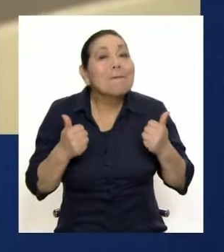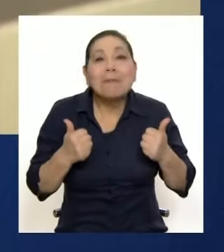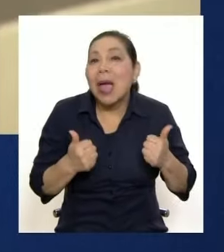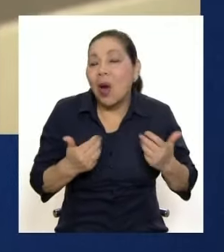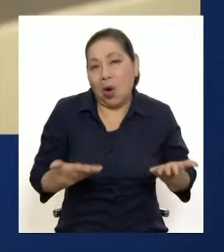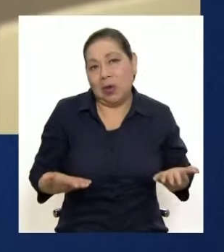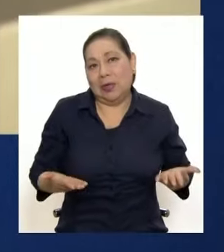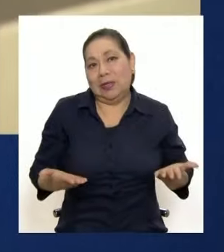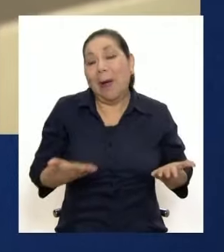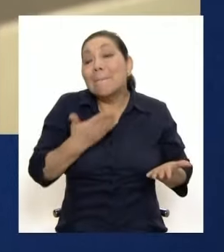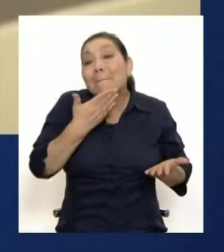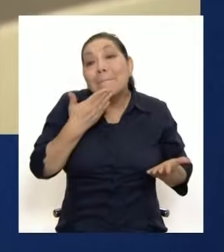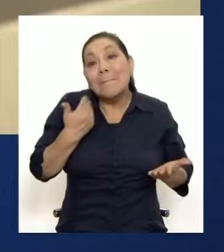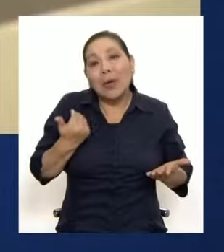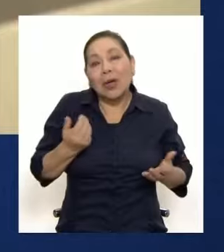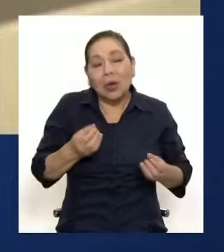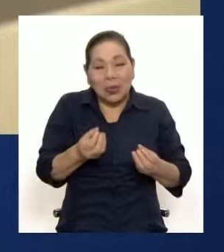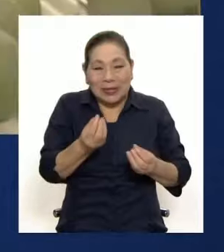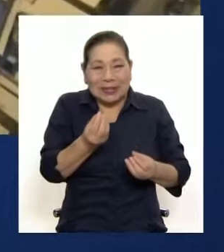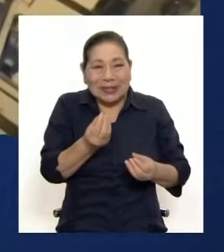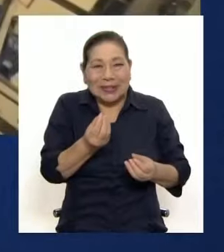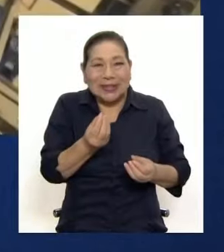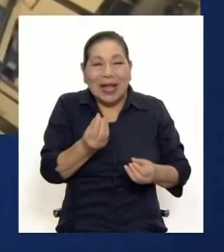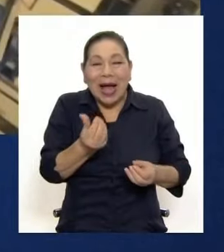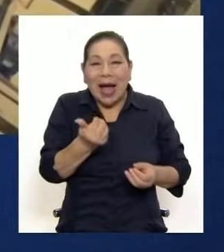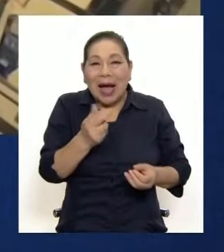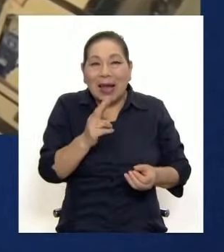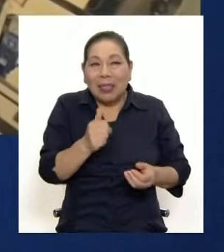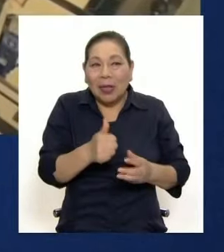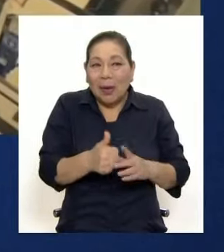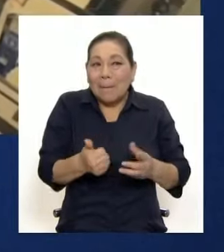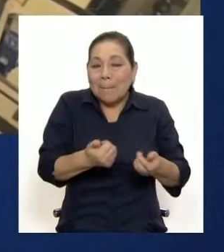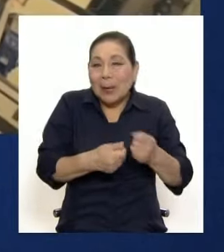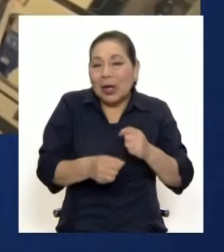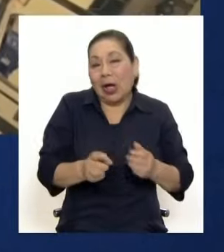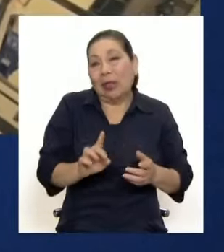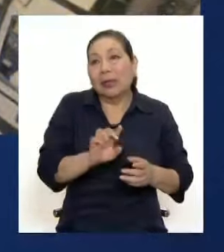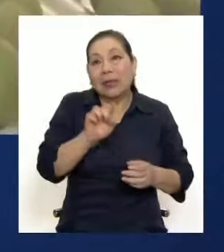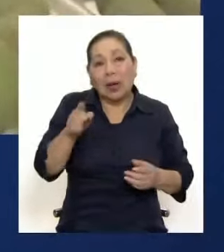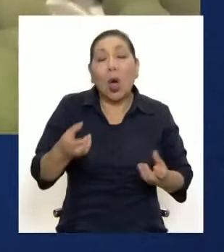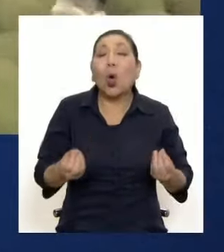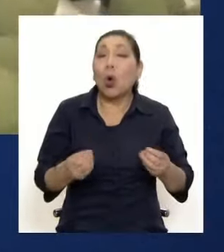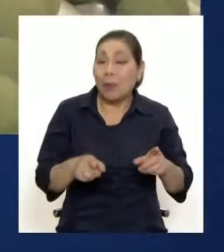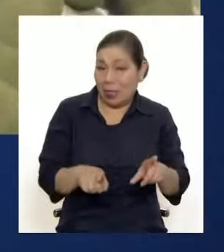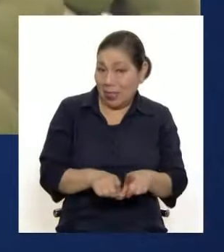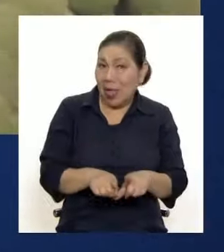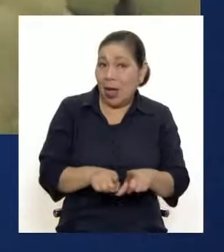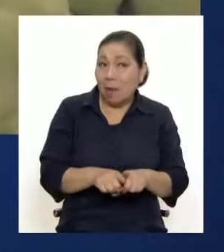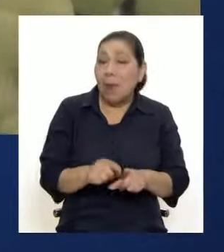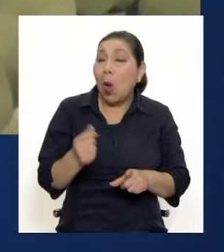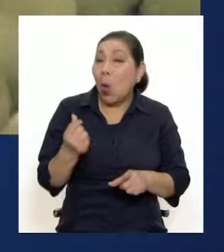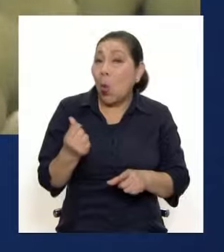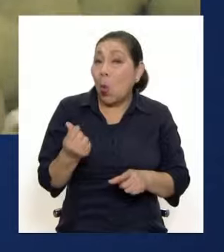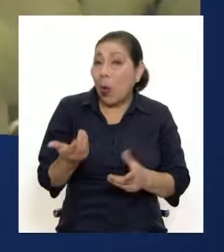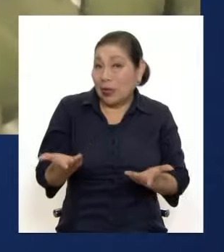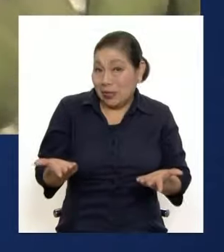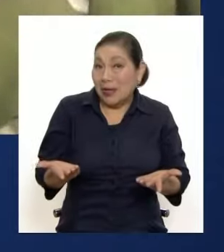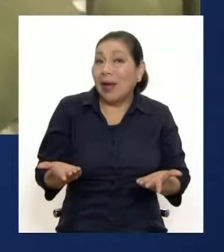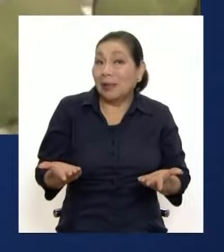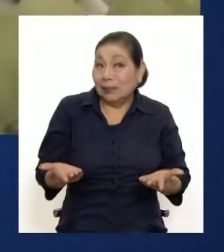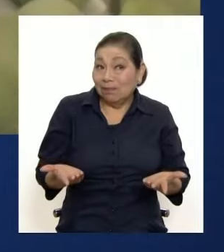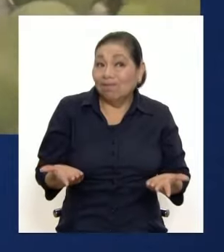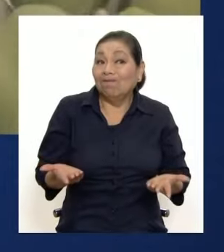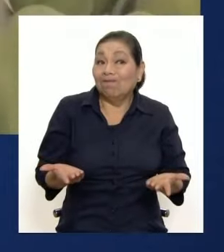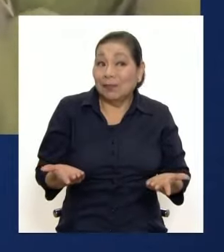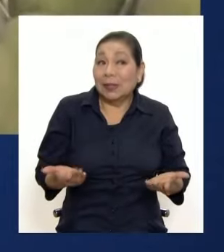la que la fruta el arándano lleguen en mejor calidad al mercado chino así como también los costos involucrados porque tú